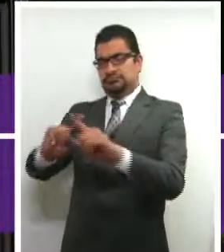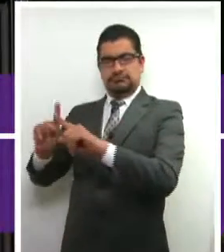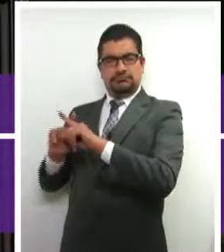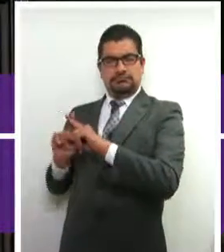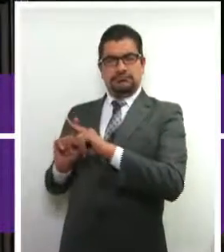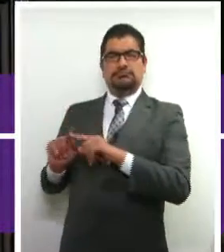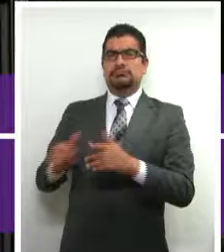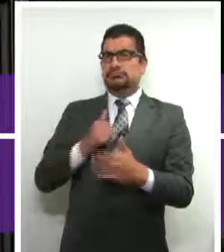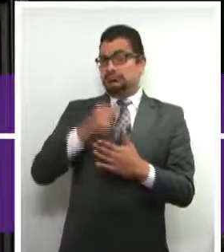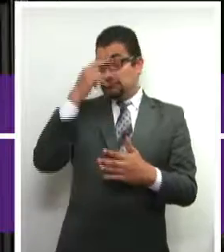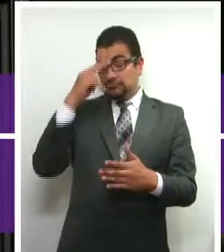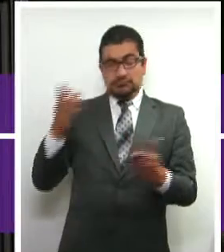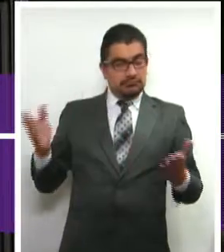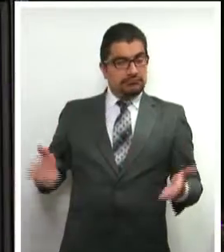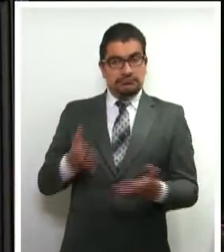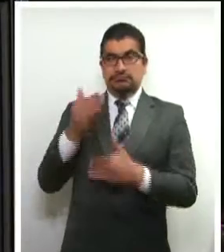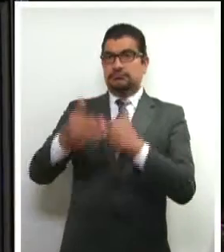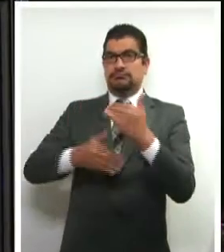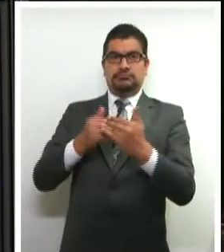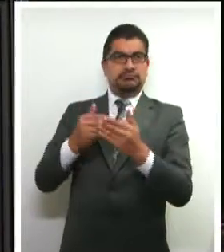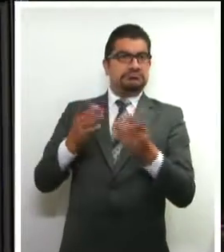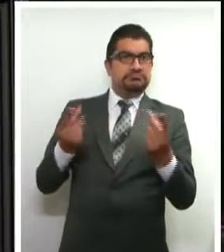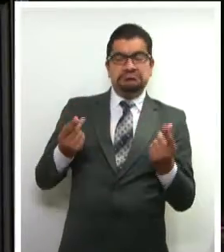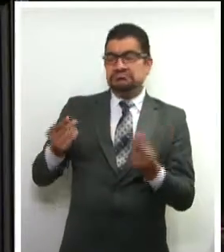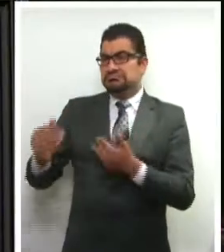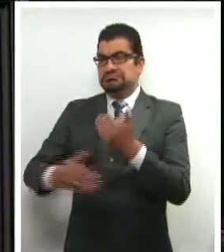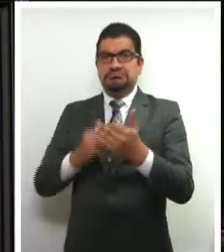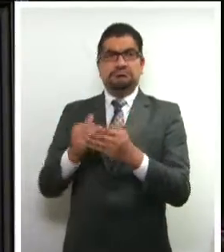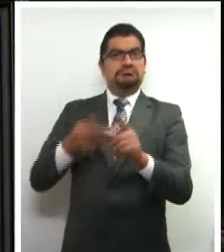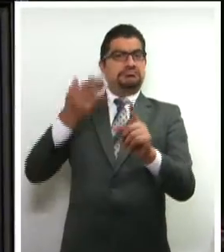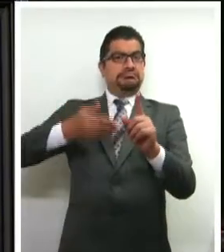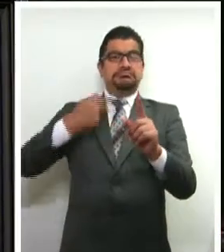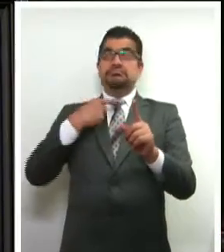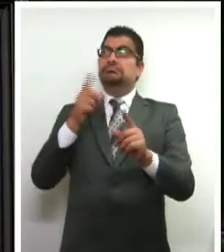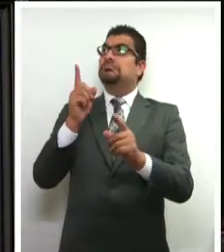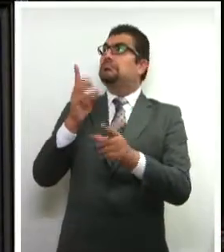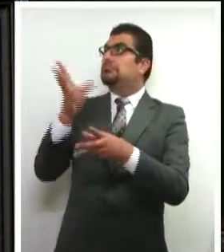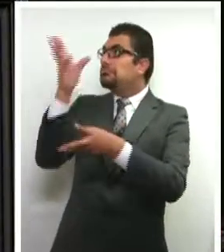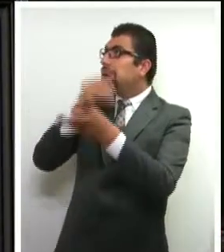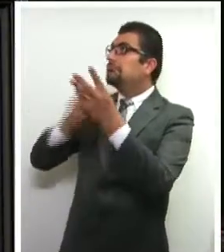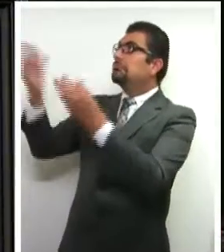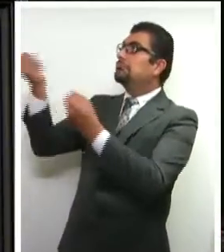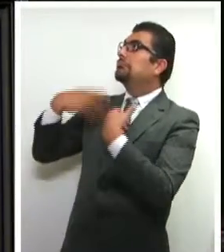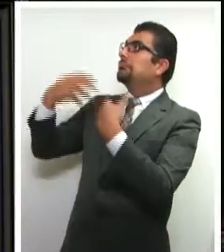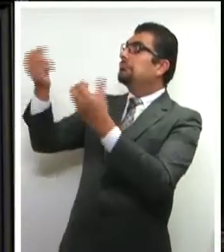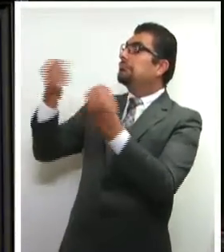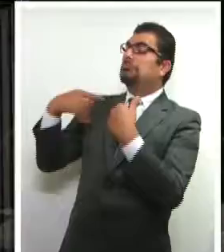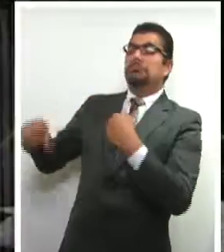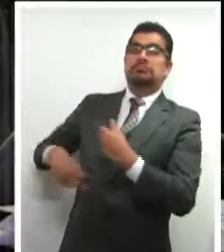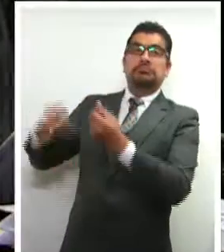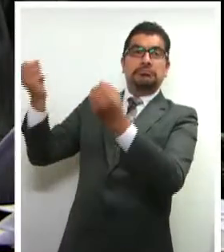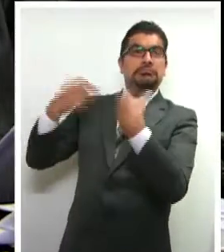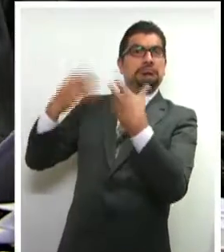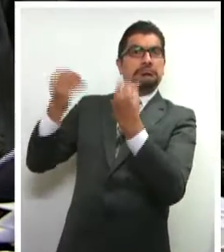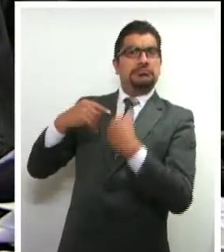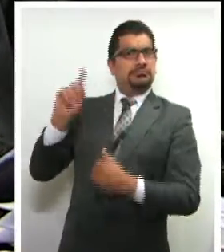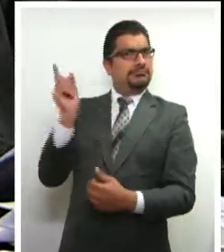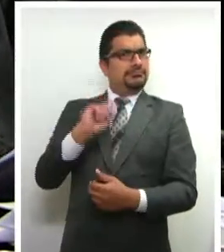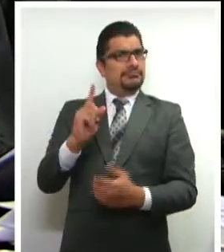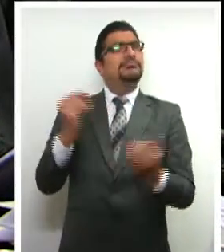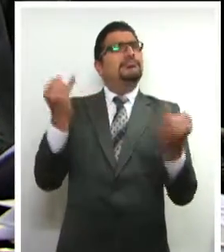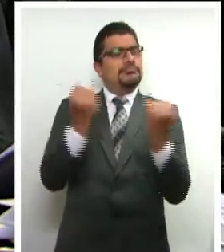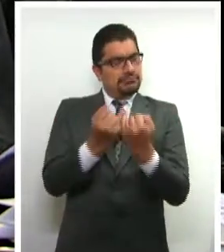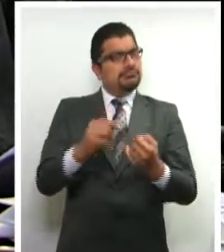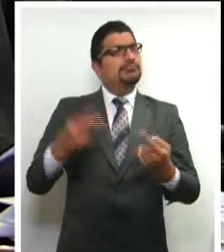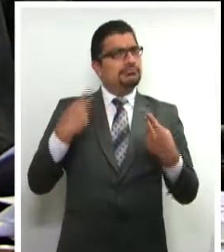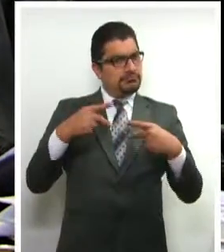Una ciudadanía activa supone que el ciudadano no es solo receptor de los beneficios del Estado, es también un